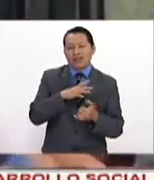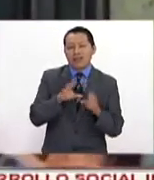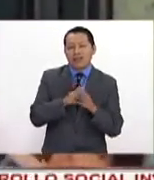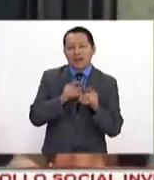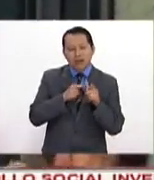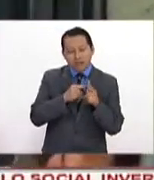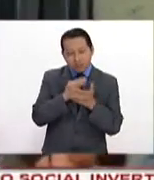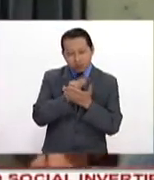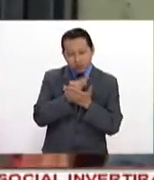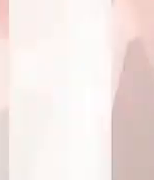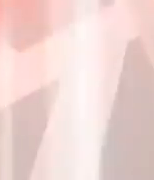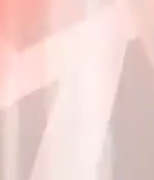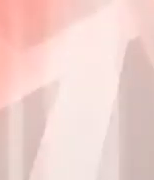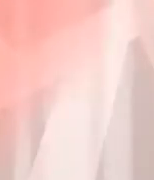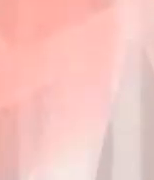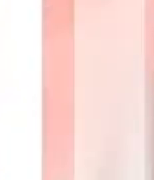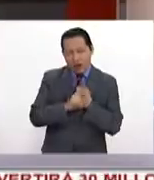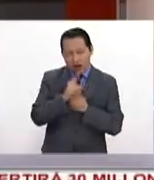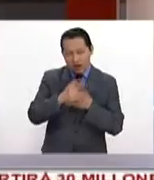en Morena.